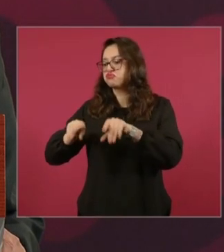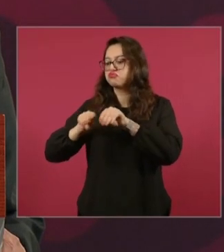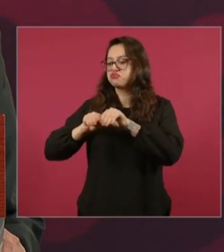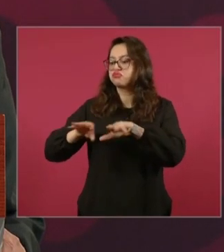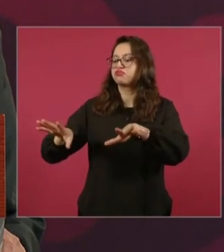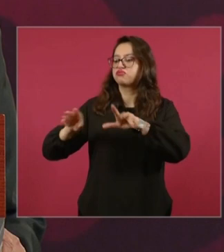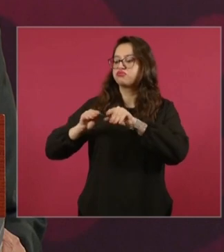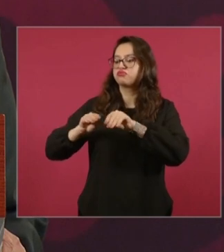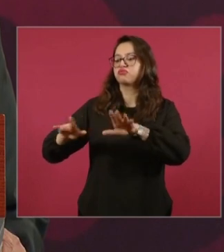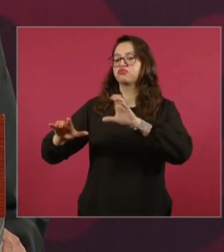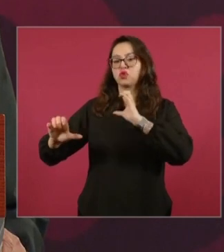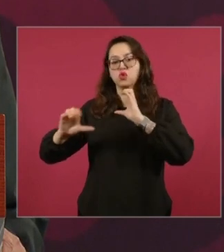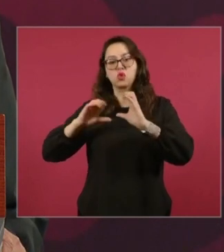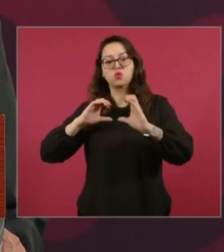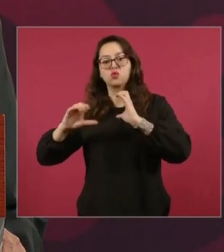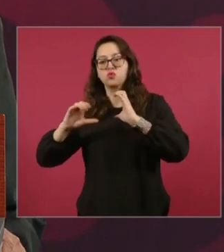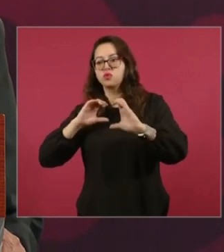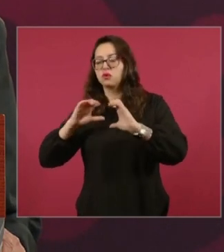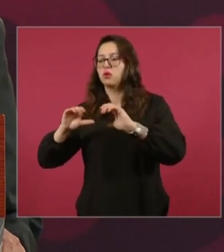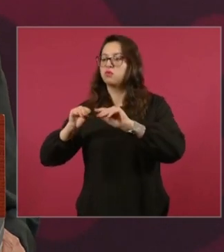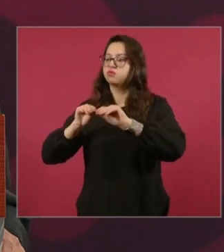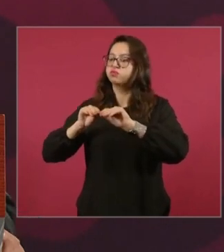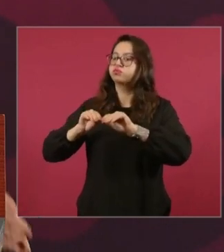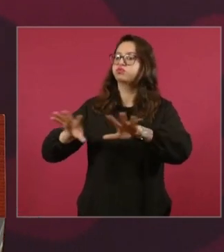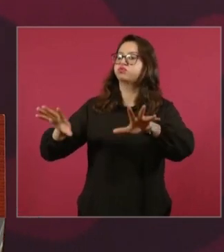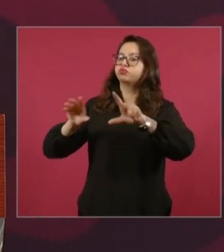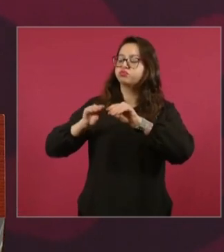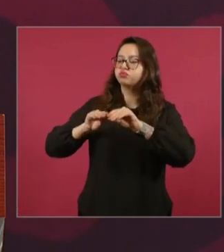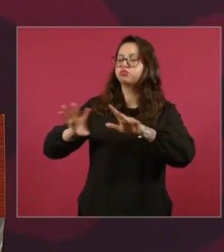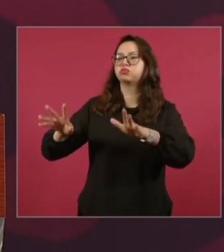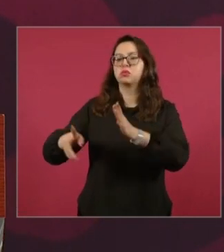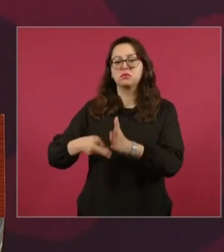y no había podido